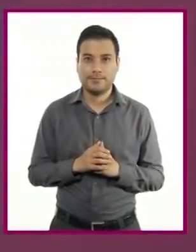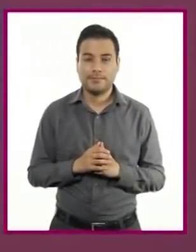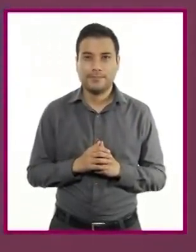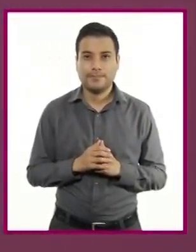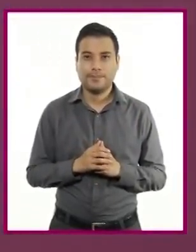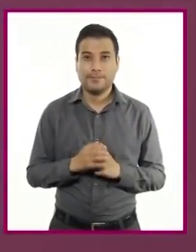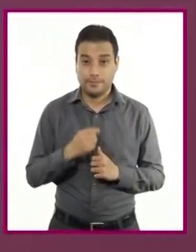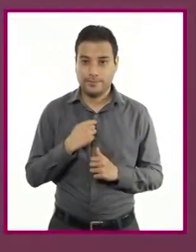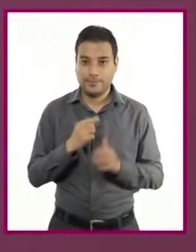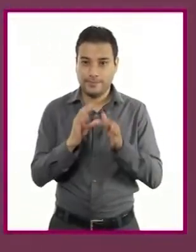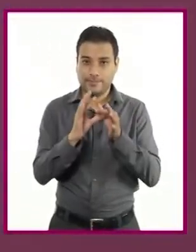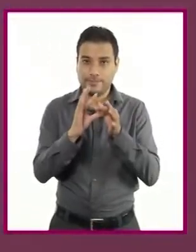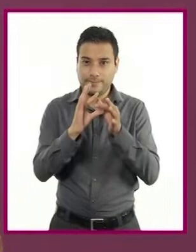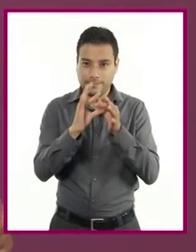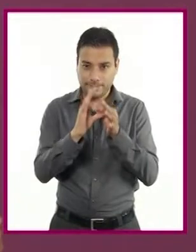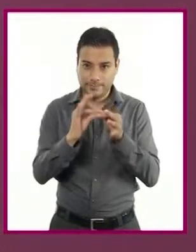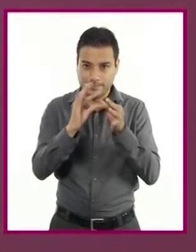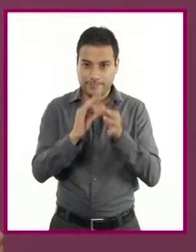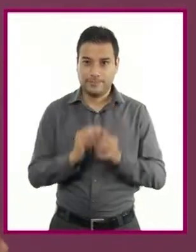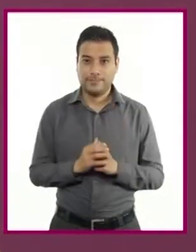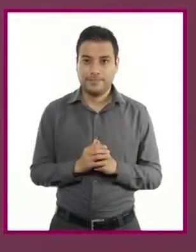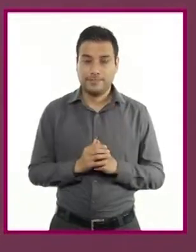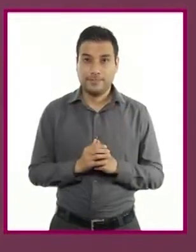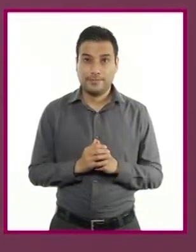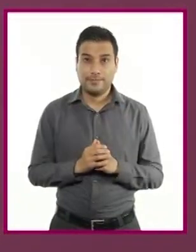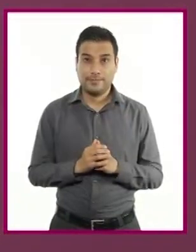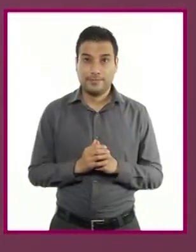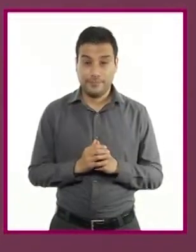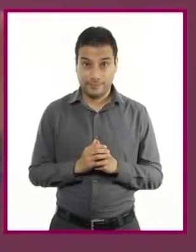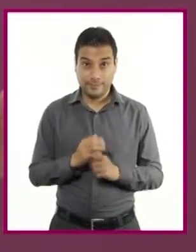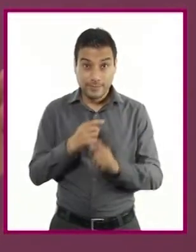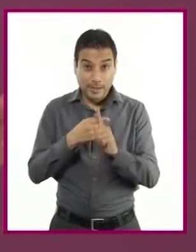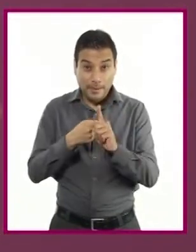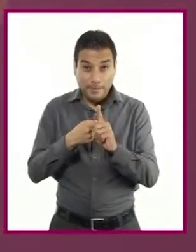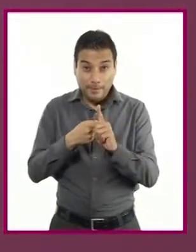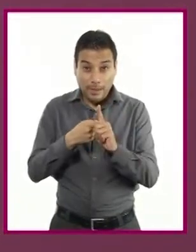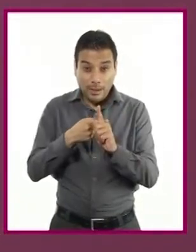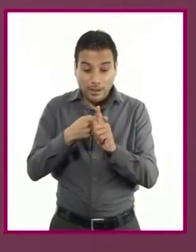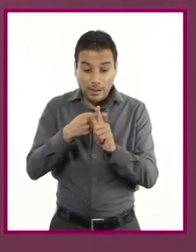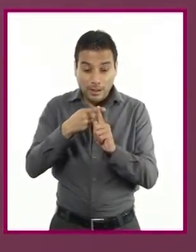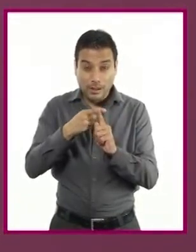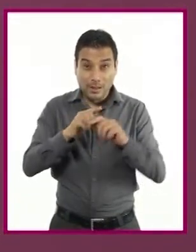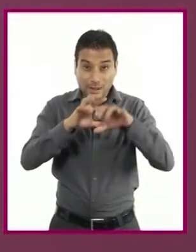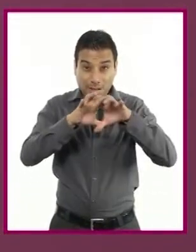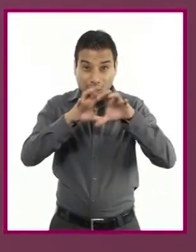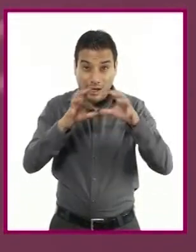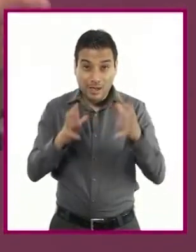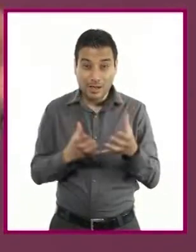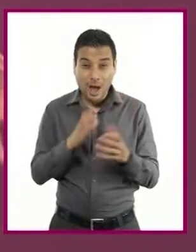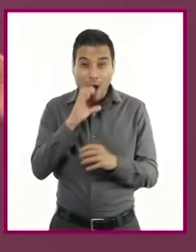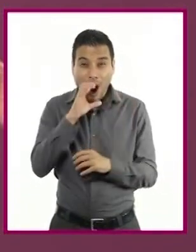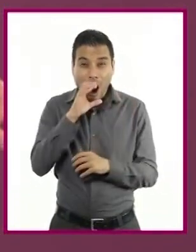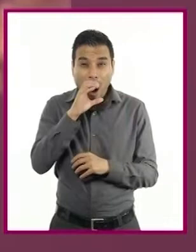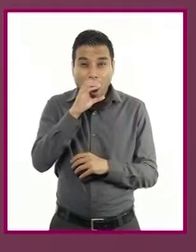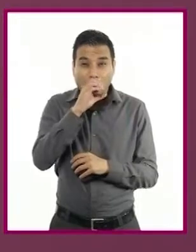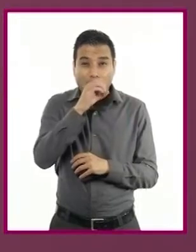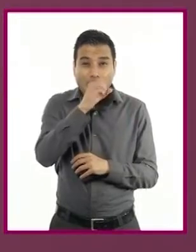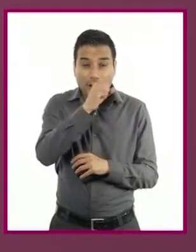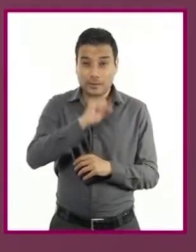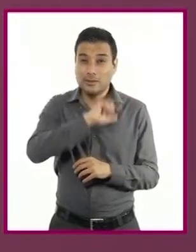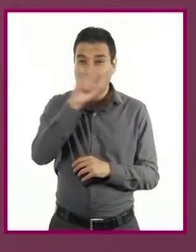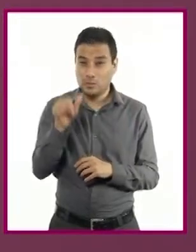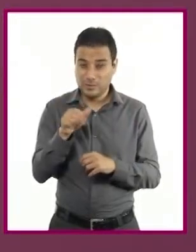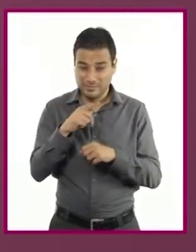permítame añadir que este aumento de la temperatura a nivel mundial o calentamiento global trae consigo